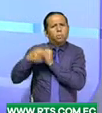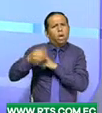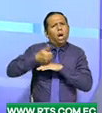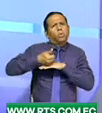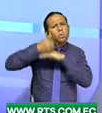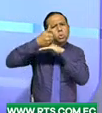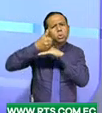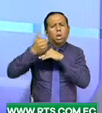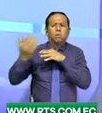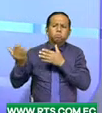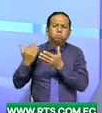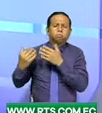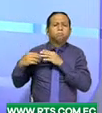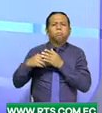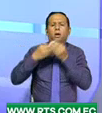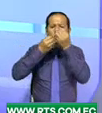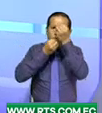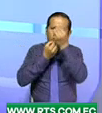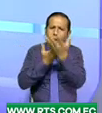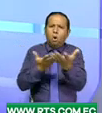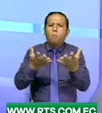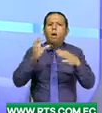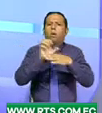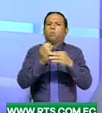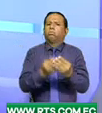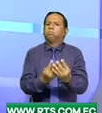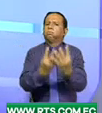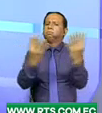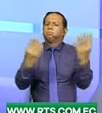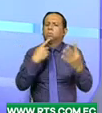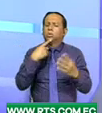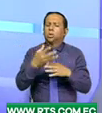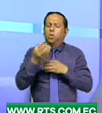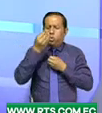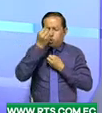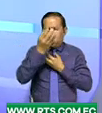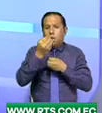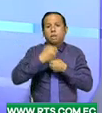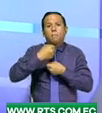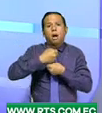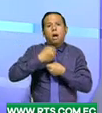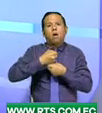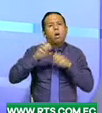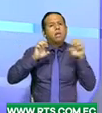informe a la Nación en el que destacó sus estrategias en temas de seguridad y salud.